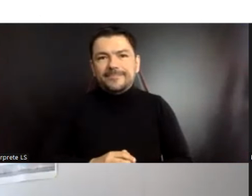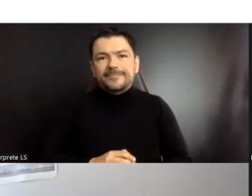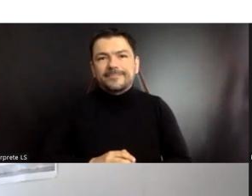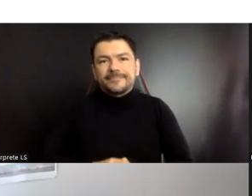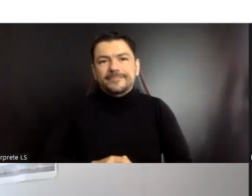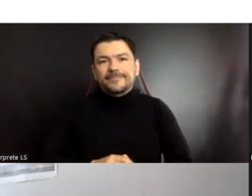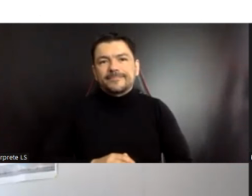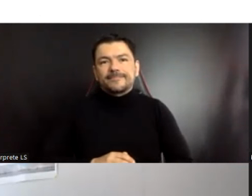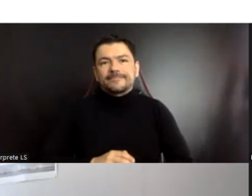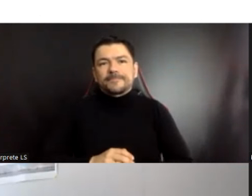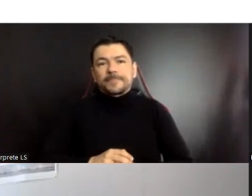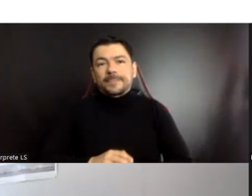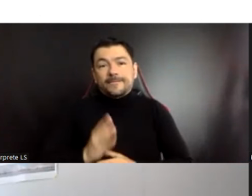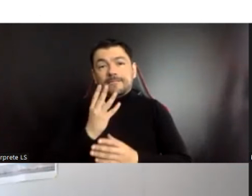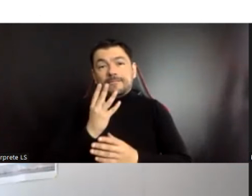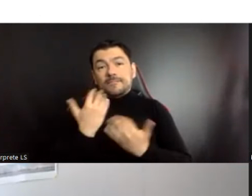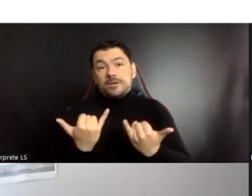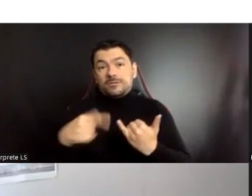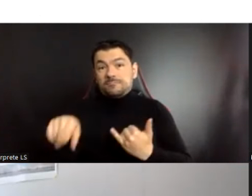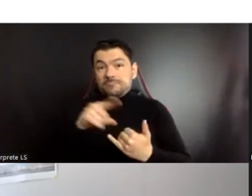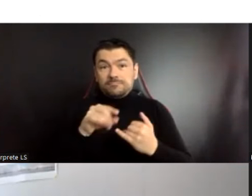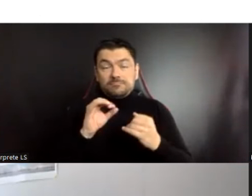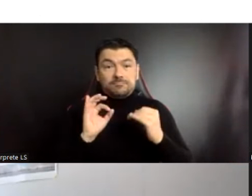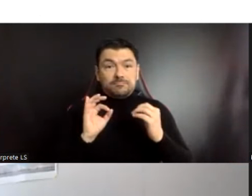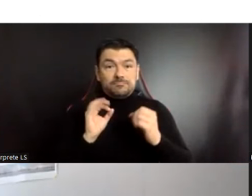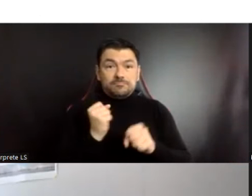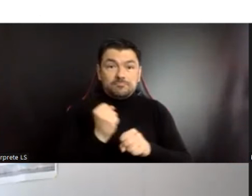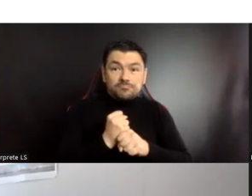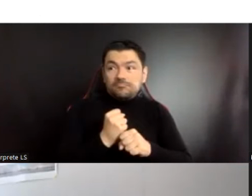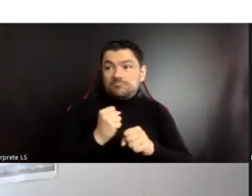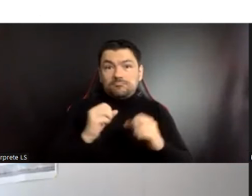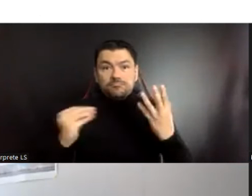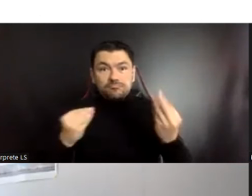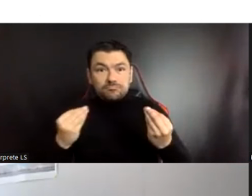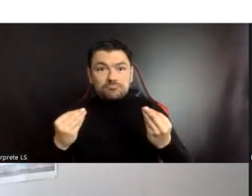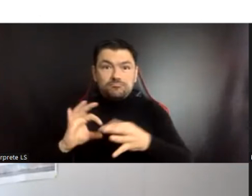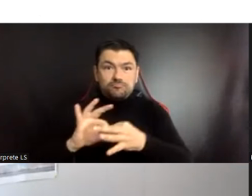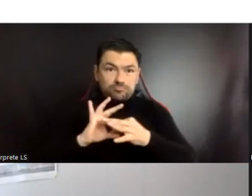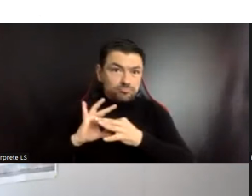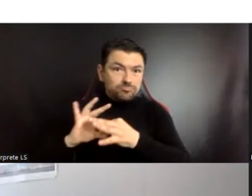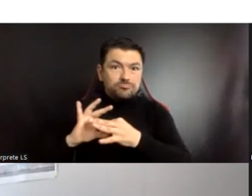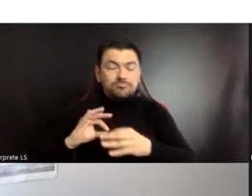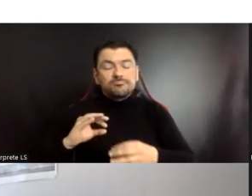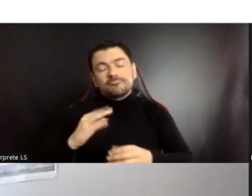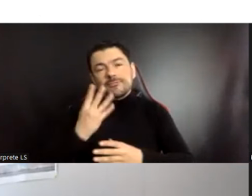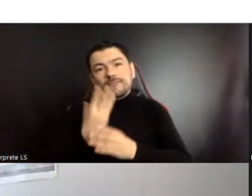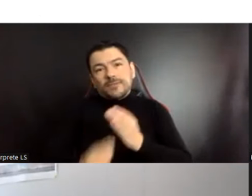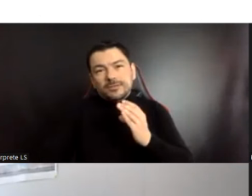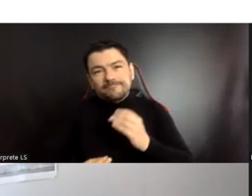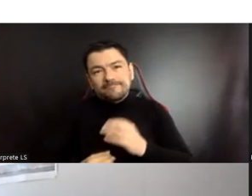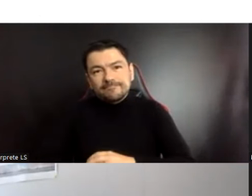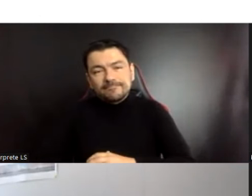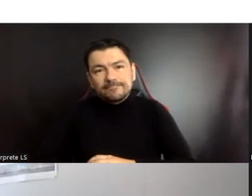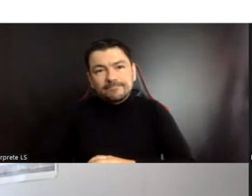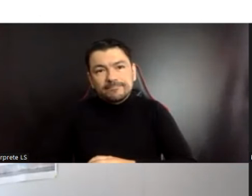So the con policy respecto a la coordinación entre dialogues is sectores. really a great platform that brings Entonces, esta es una plataforma muy buena